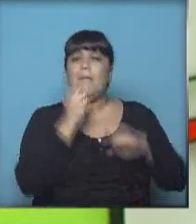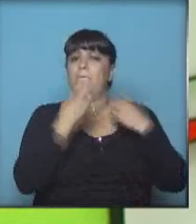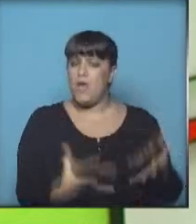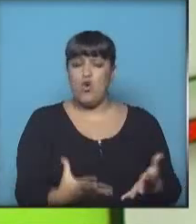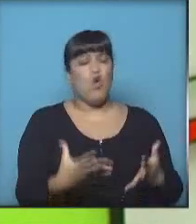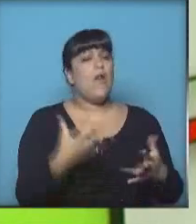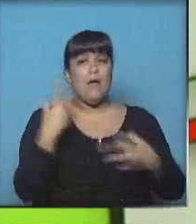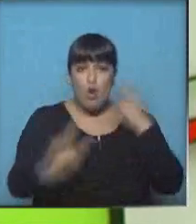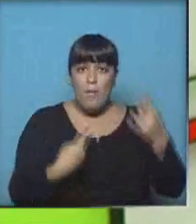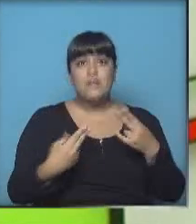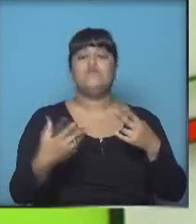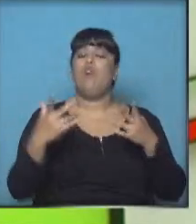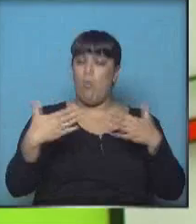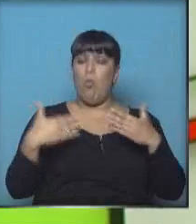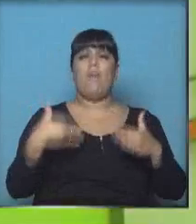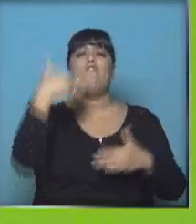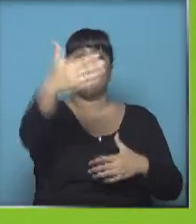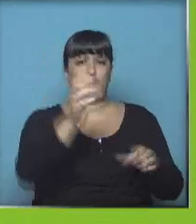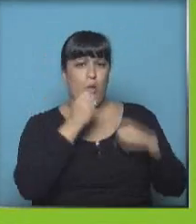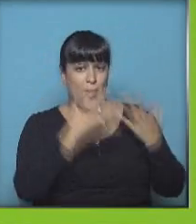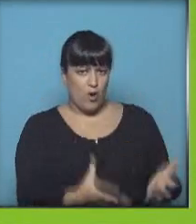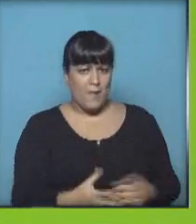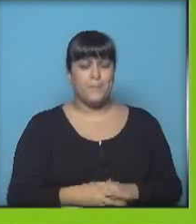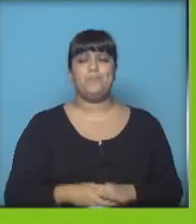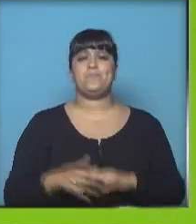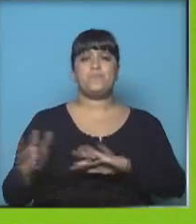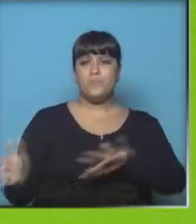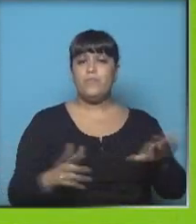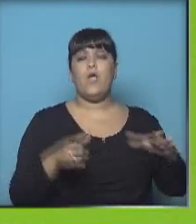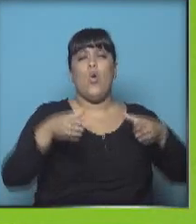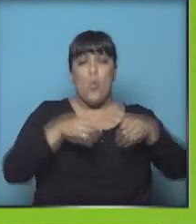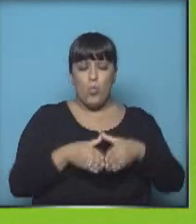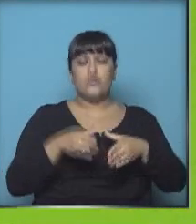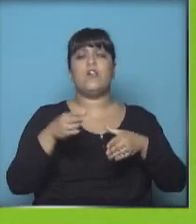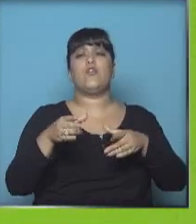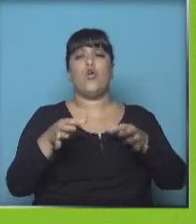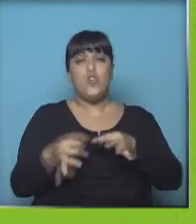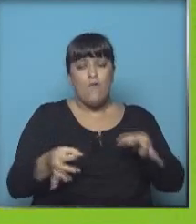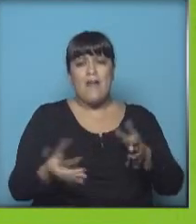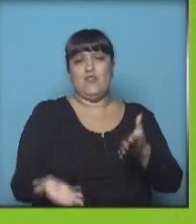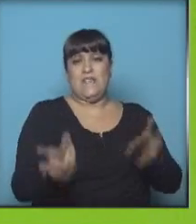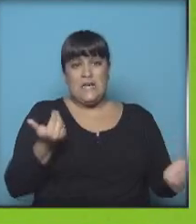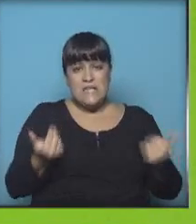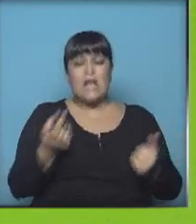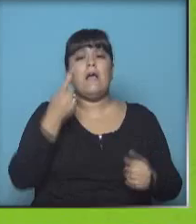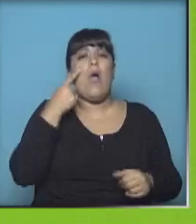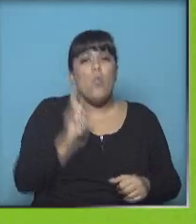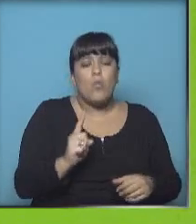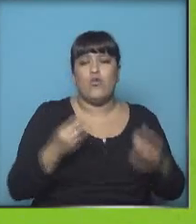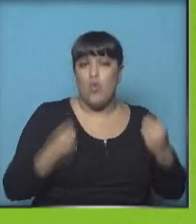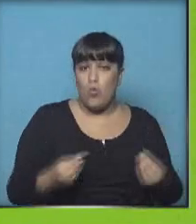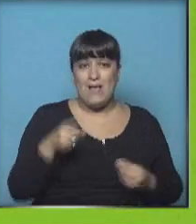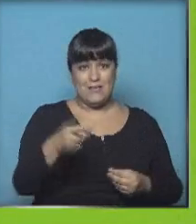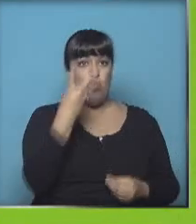muchísimo el futuro, ¿no? Irene, después de un vaciamiento de útero y ovarios, ¿cuáles son los cuidados que se tienen que tener? Ella tiene